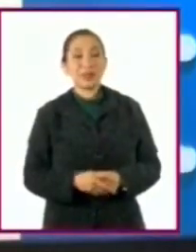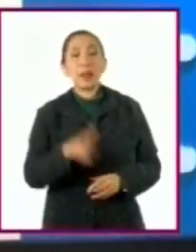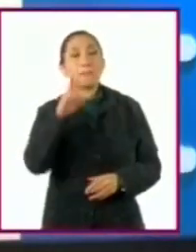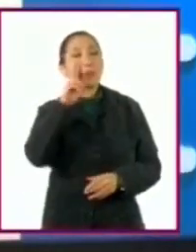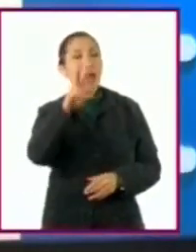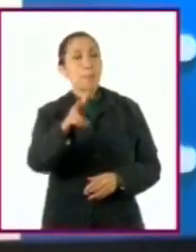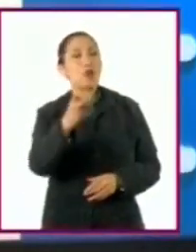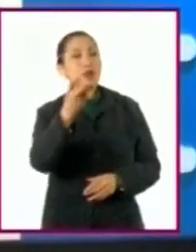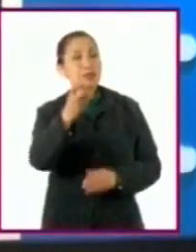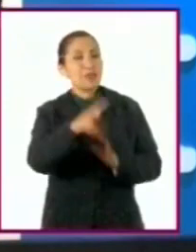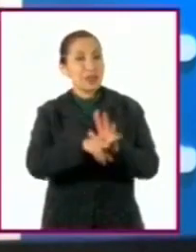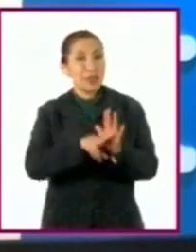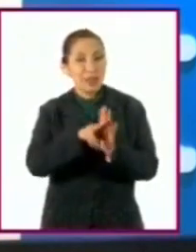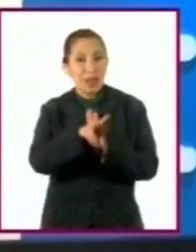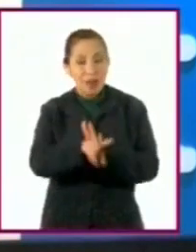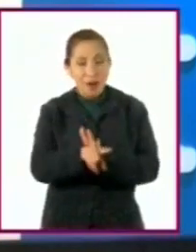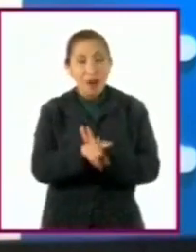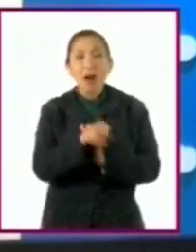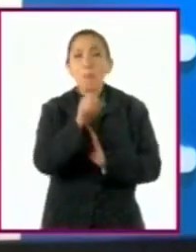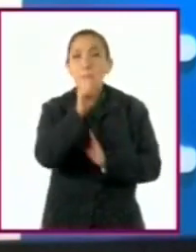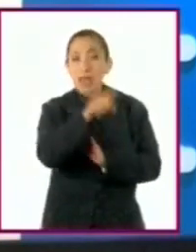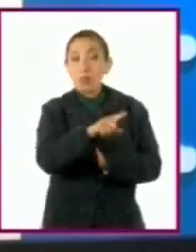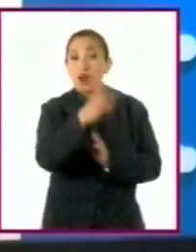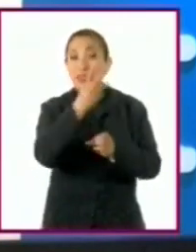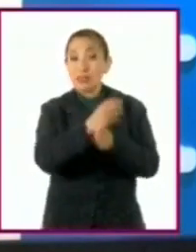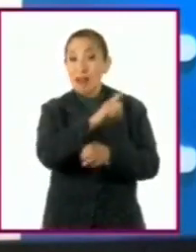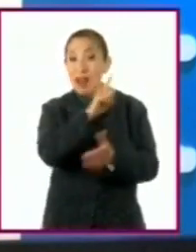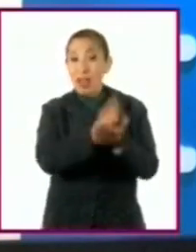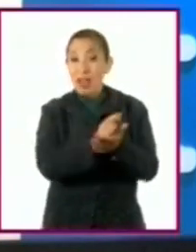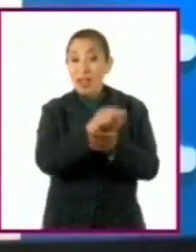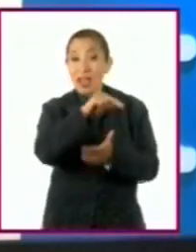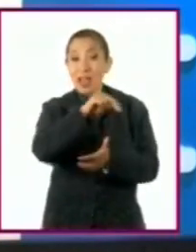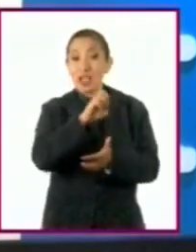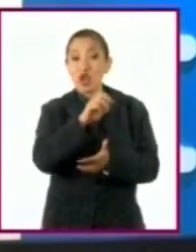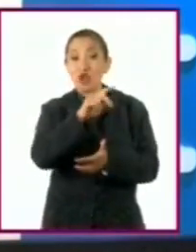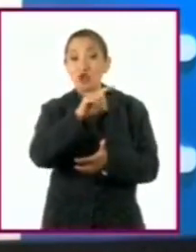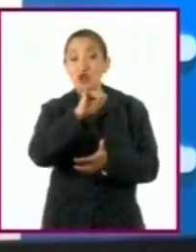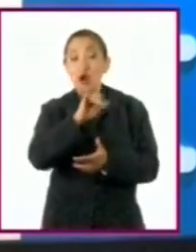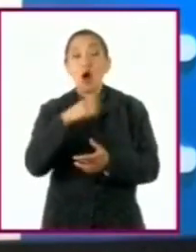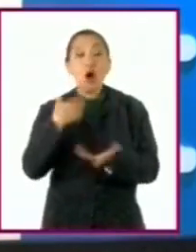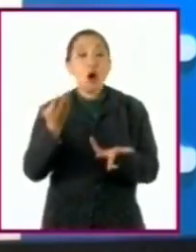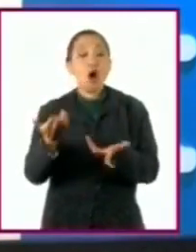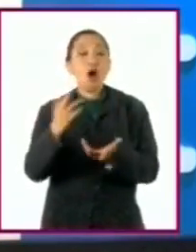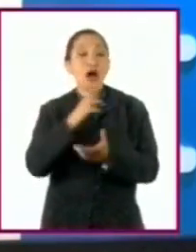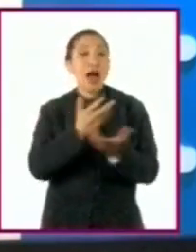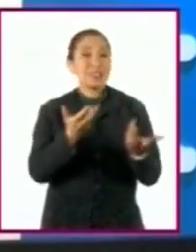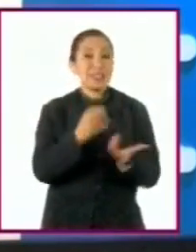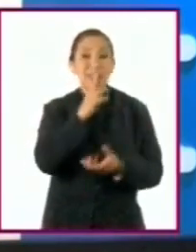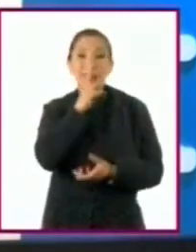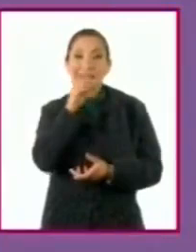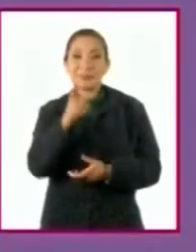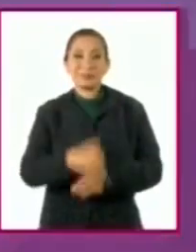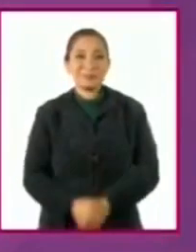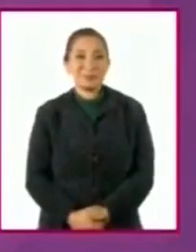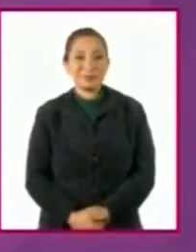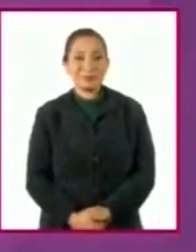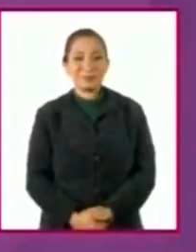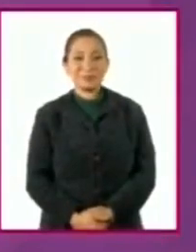Veamos el siguiente video sobre la tercera ley de Newton o principio de acción y reacción.